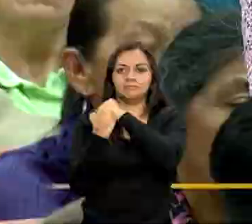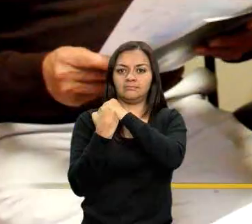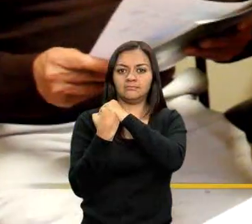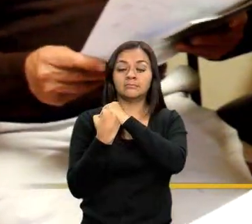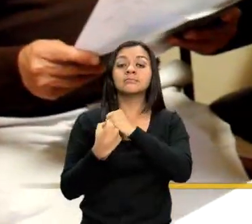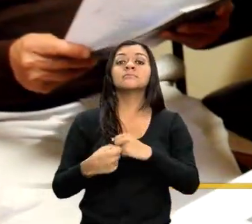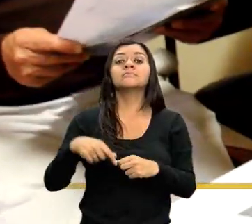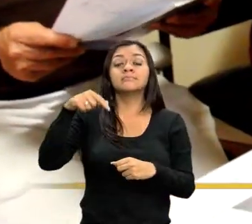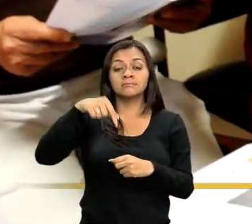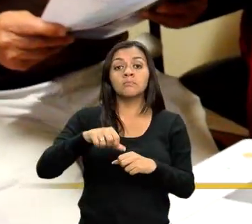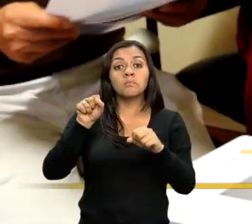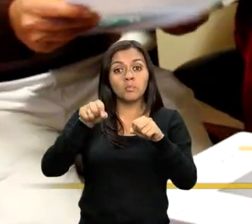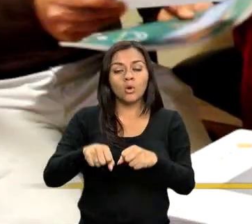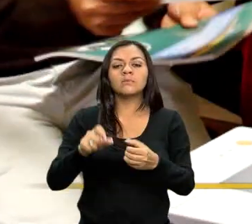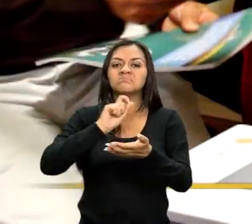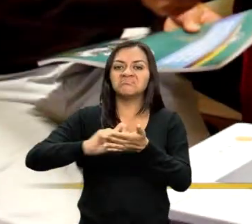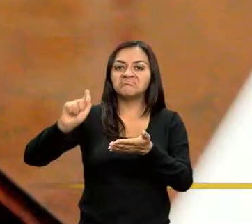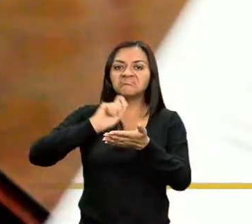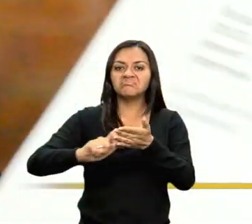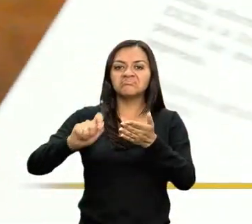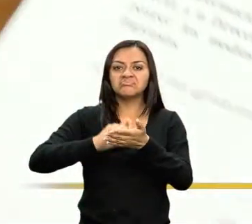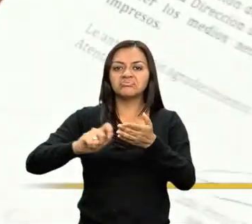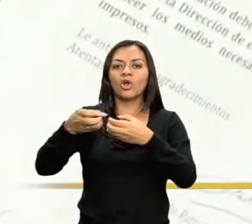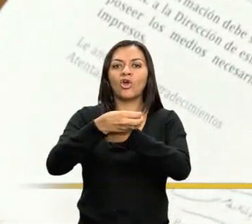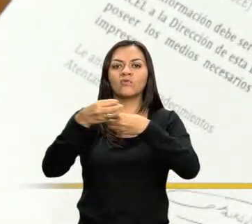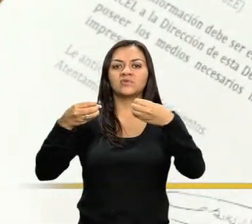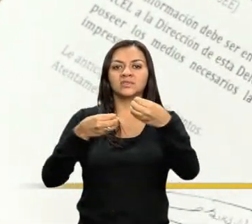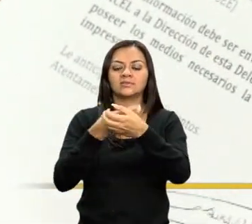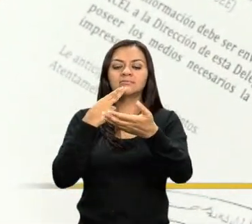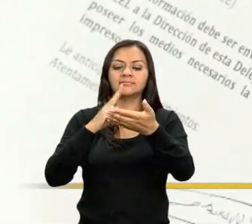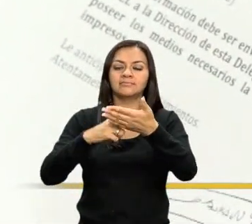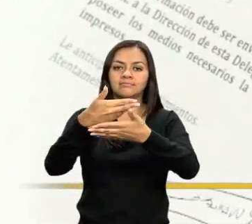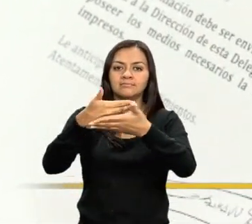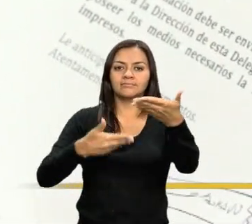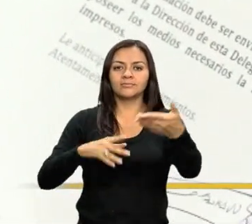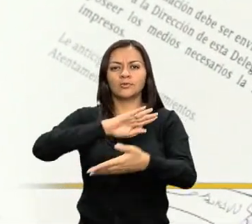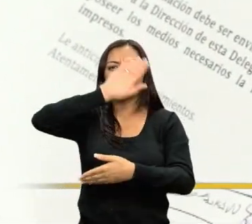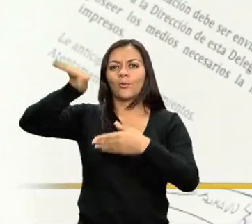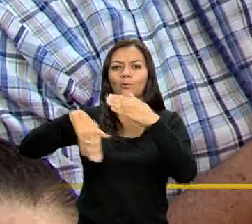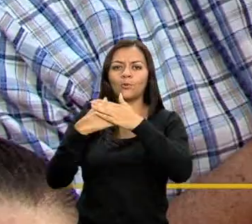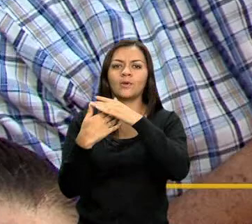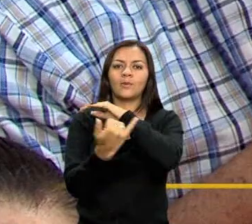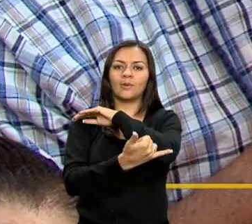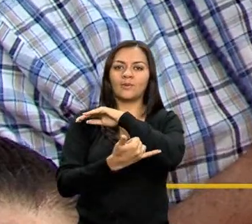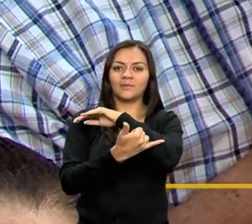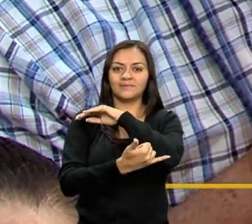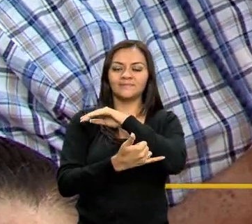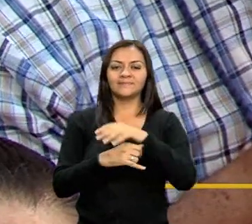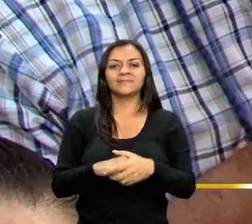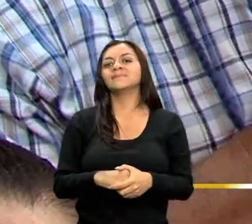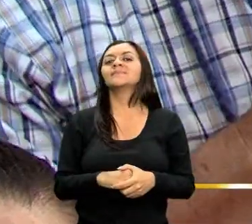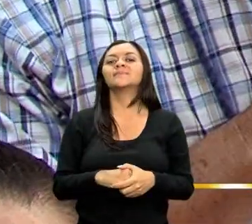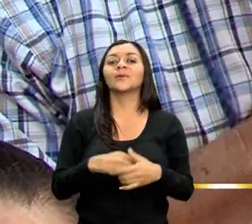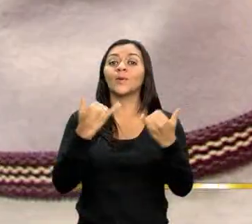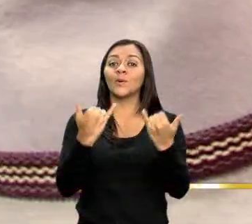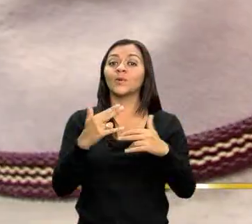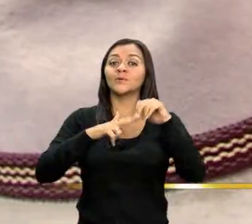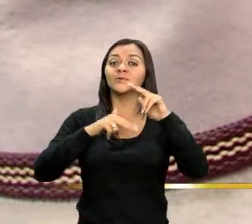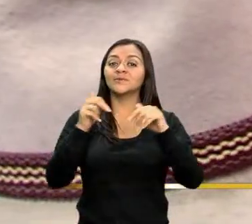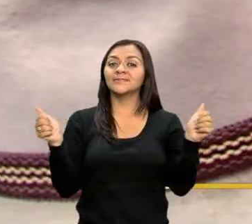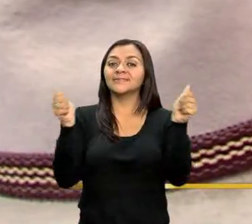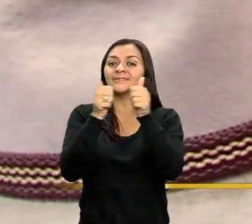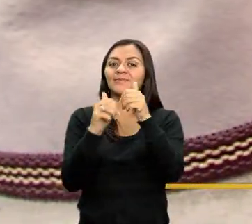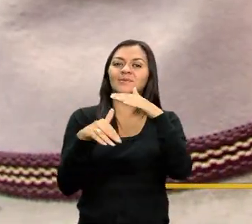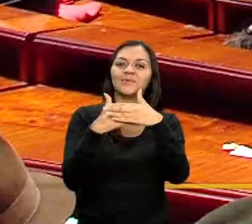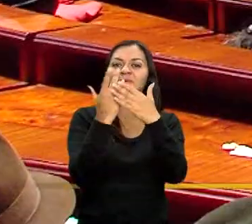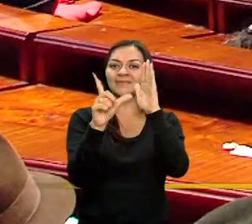ciudadanía. O puedes enviarlas por escrito a las oficinas de la Asamblea Nacional en todo el país. Es hora de construir juntos